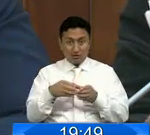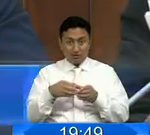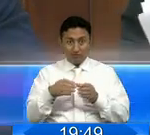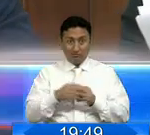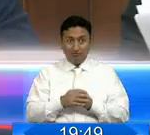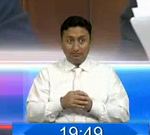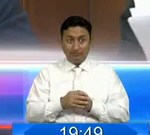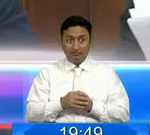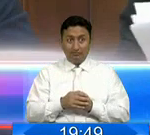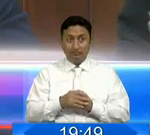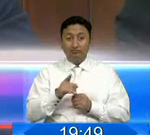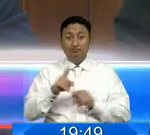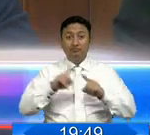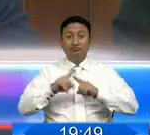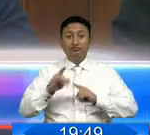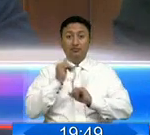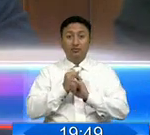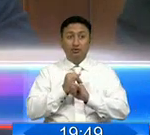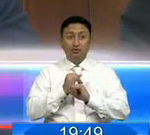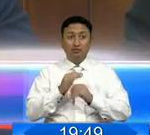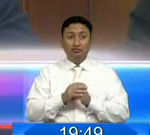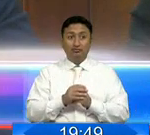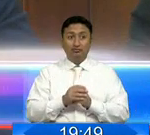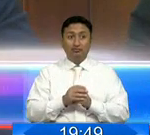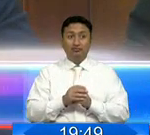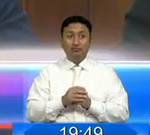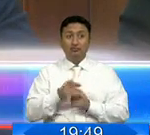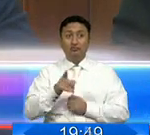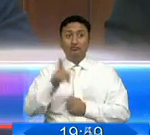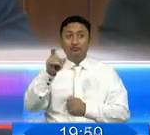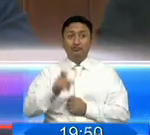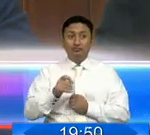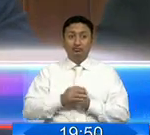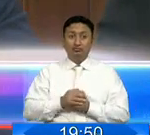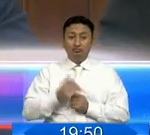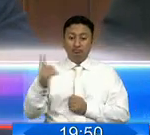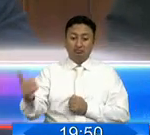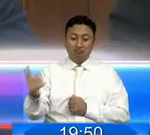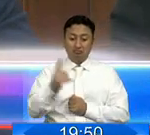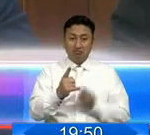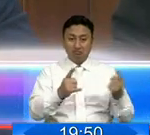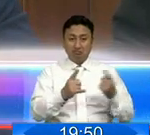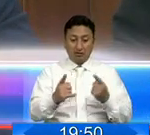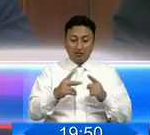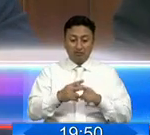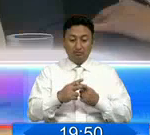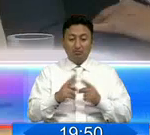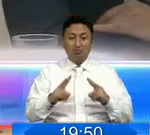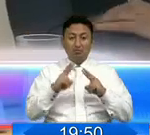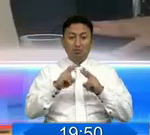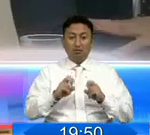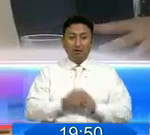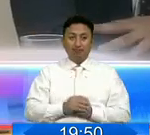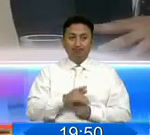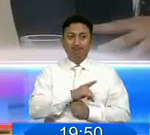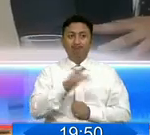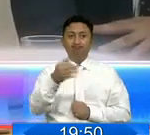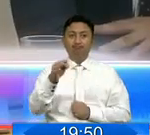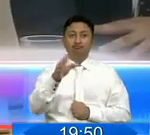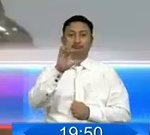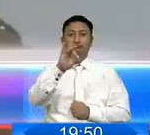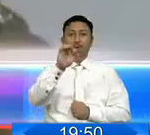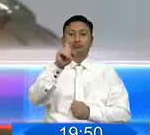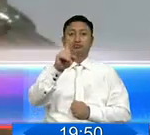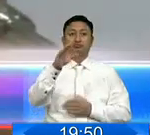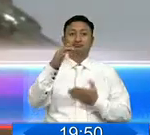comité interinstitucional tienen que ser investigados. El documento de alrededor de